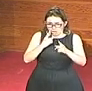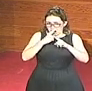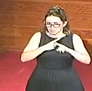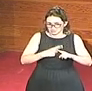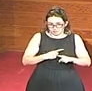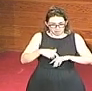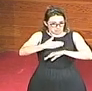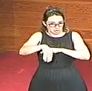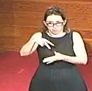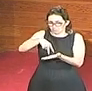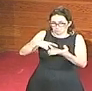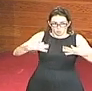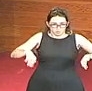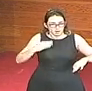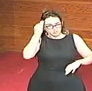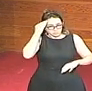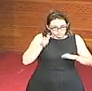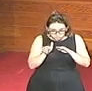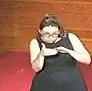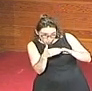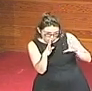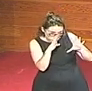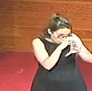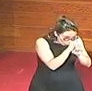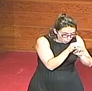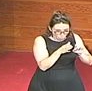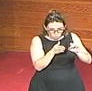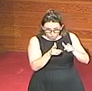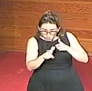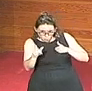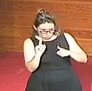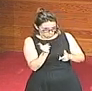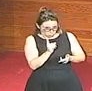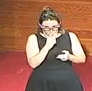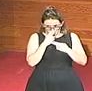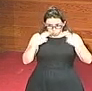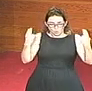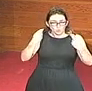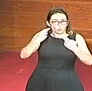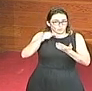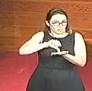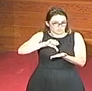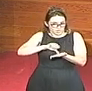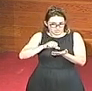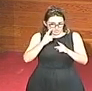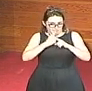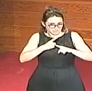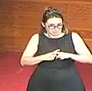decir, no estamos hablando de un lugar oscuro de la campiña neerlandesa, que fue el pleno centro de la